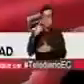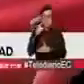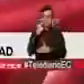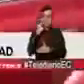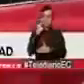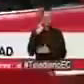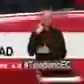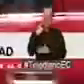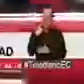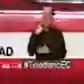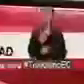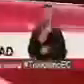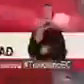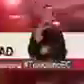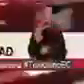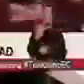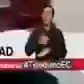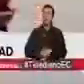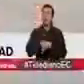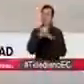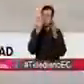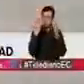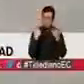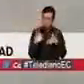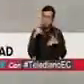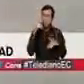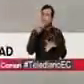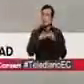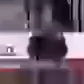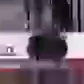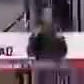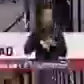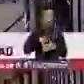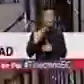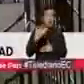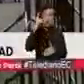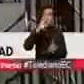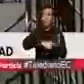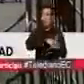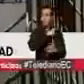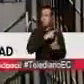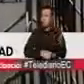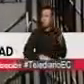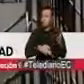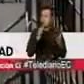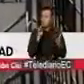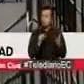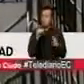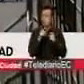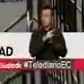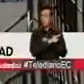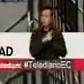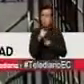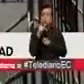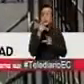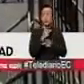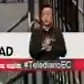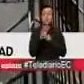las disposiciones establecidas por las autoridades que restringen precisamente la movilidad de la mayoría de ciudadanos para